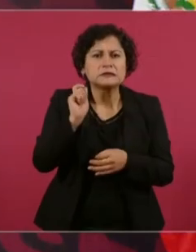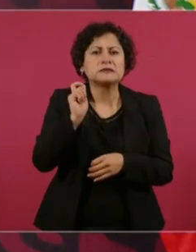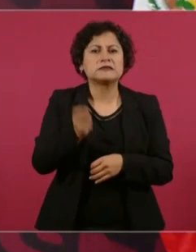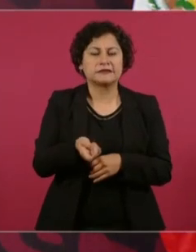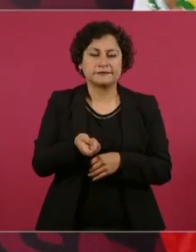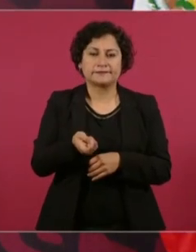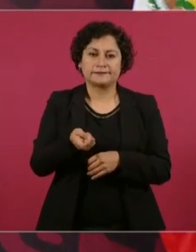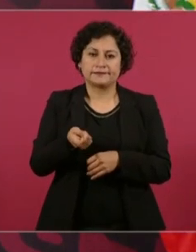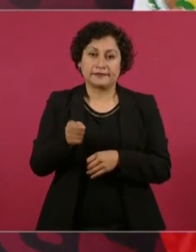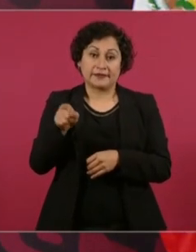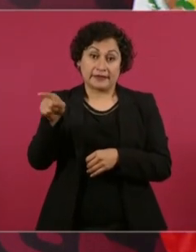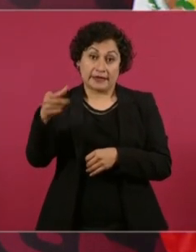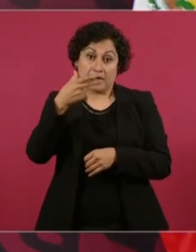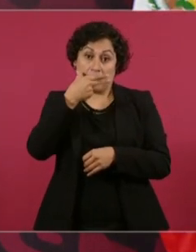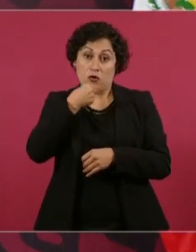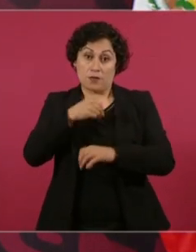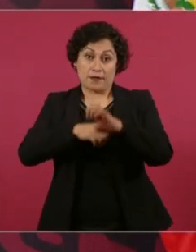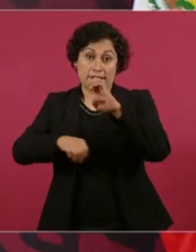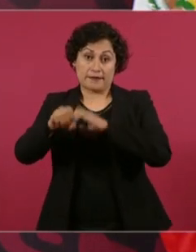empresario,